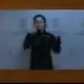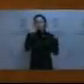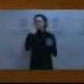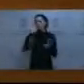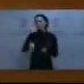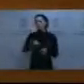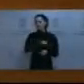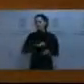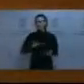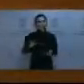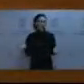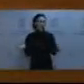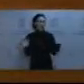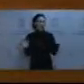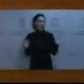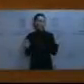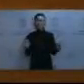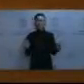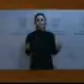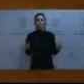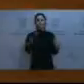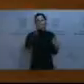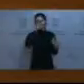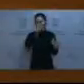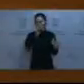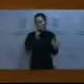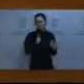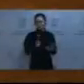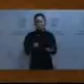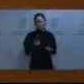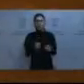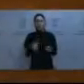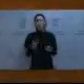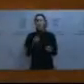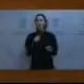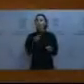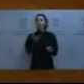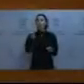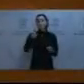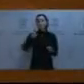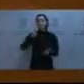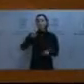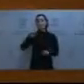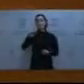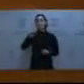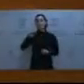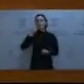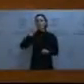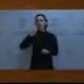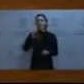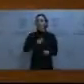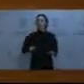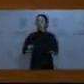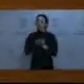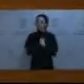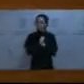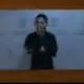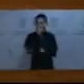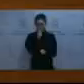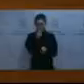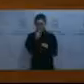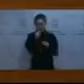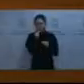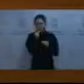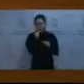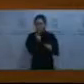privada. Recordemos las palabras del consejero de Economía gallego, Francisco Conde, y de los propios trabajadores. Lo importante es